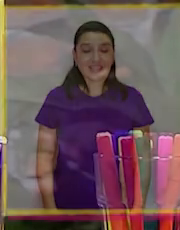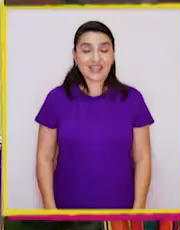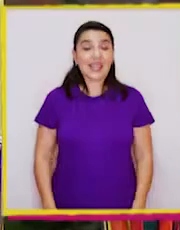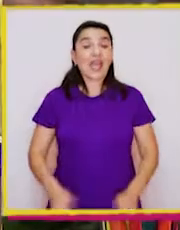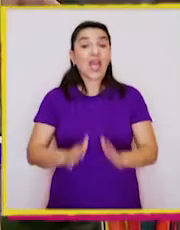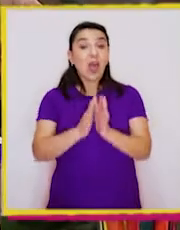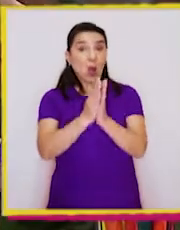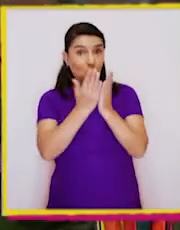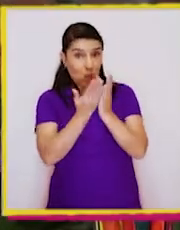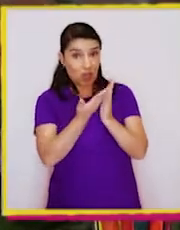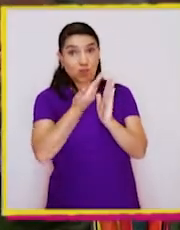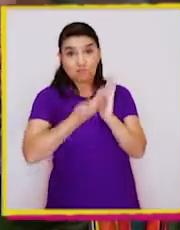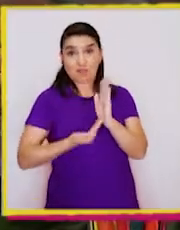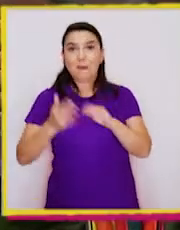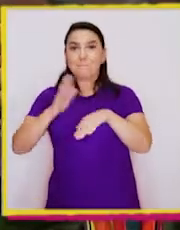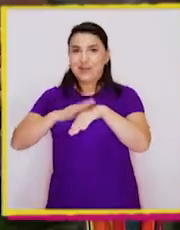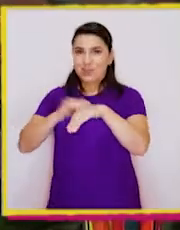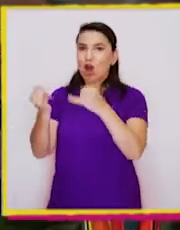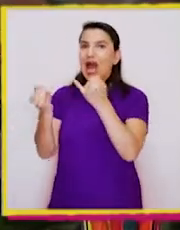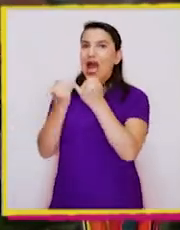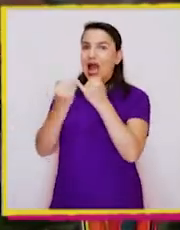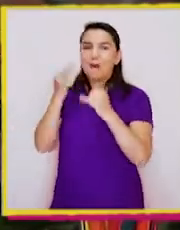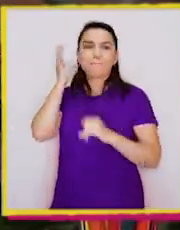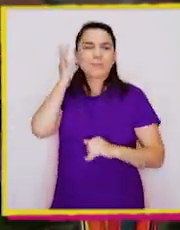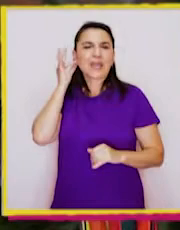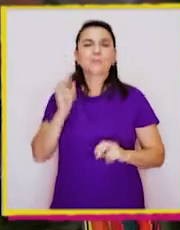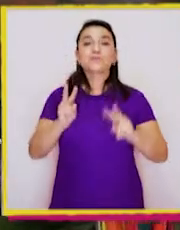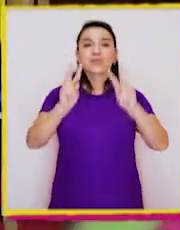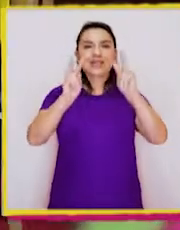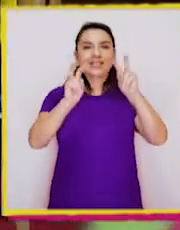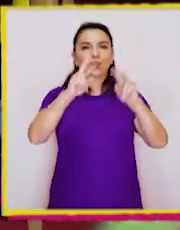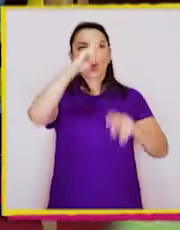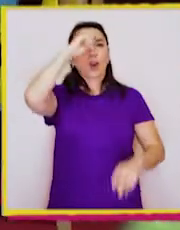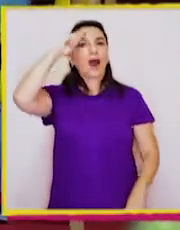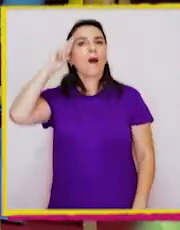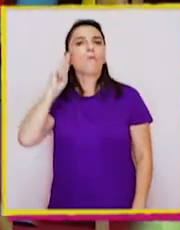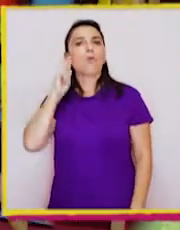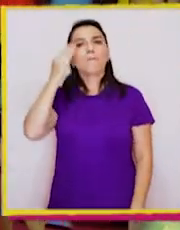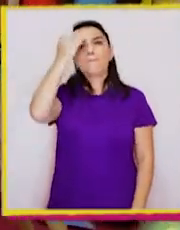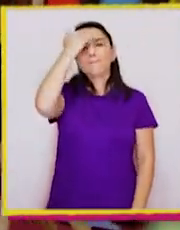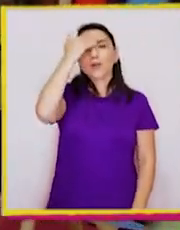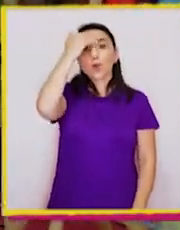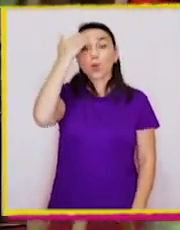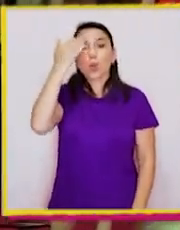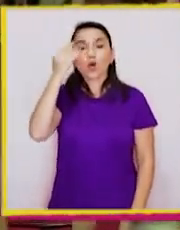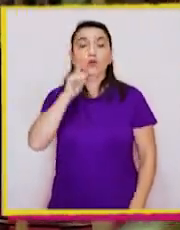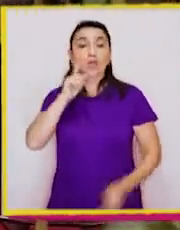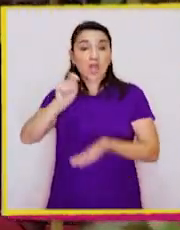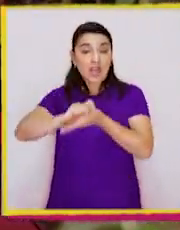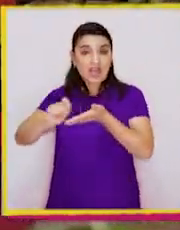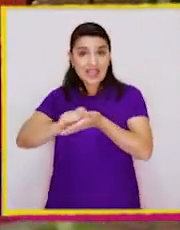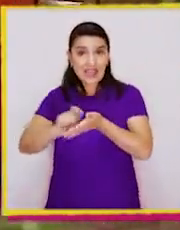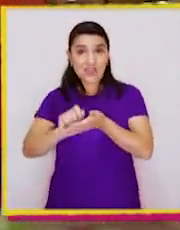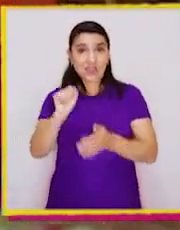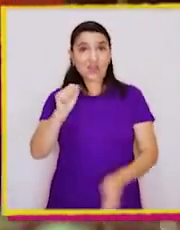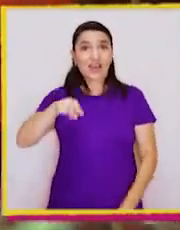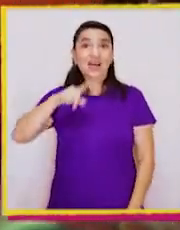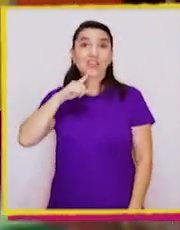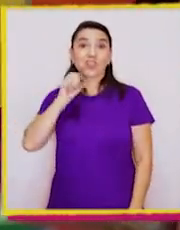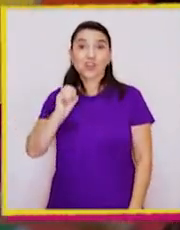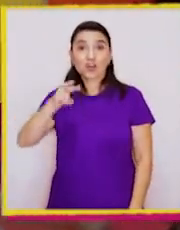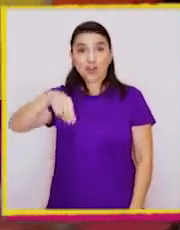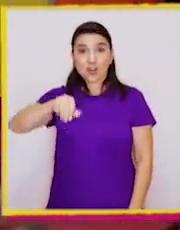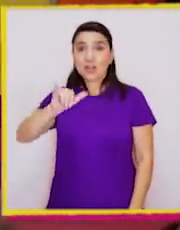Este es el cuento que me prestó Karen. El título es Ramón Preocupón y el autor es Anthony